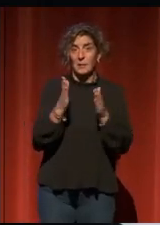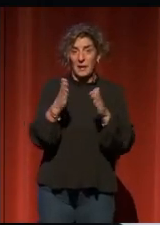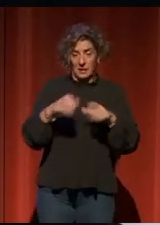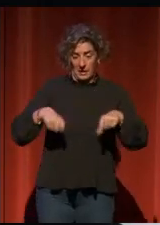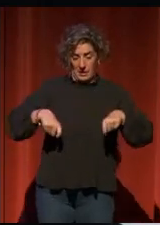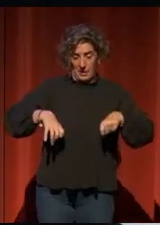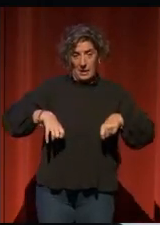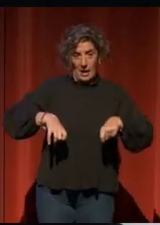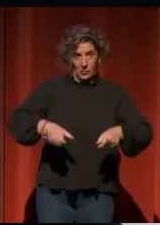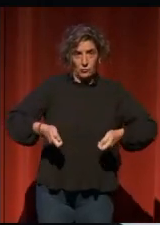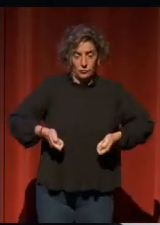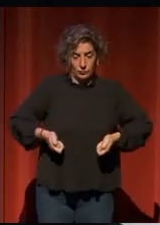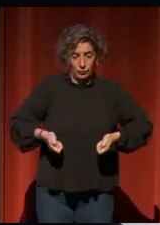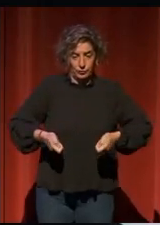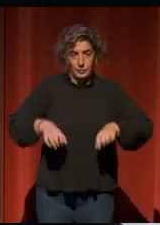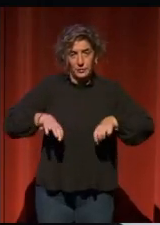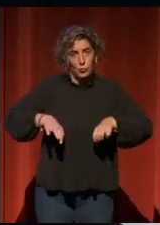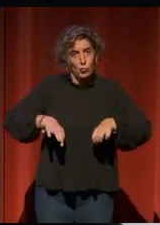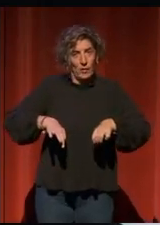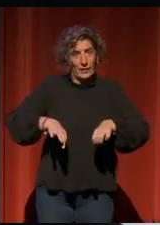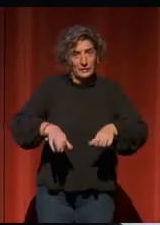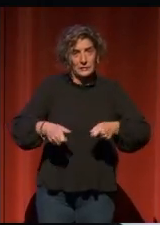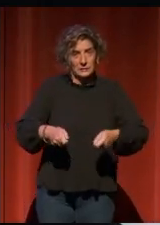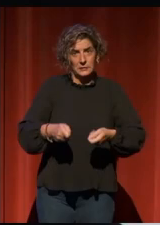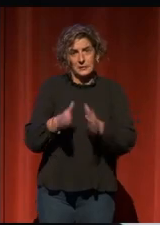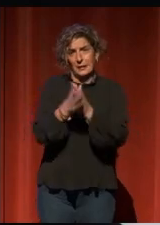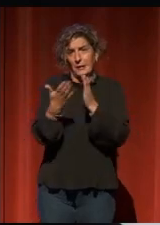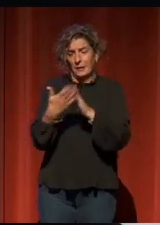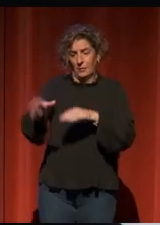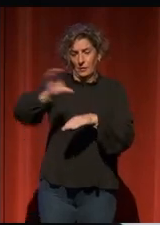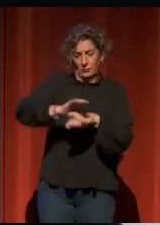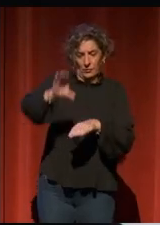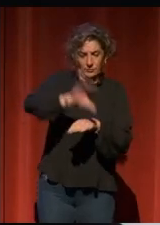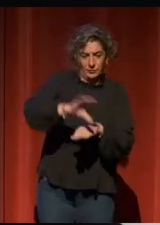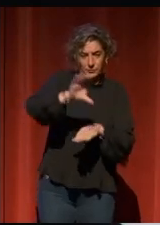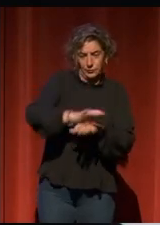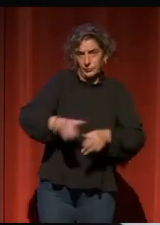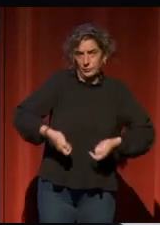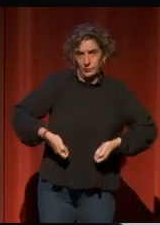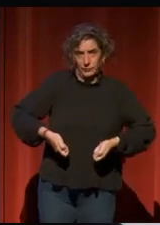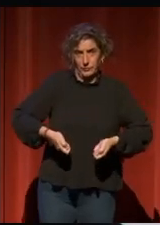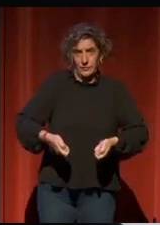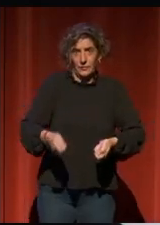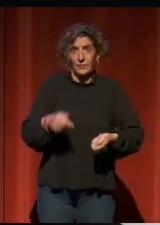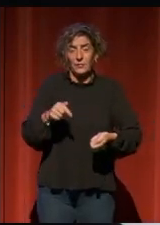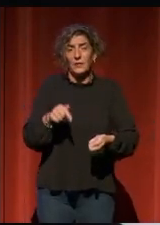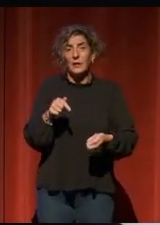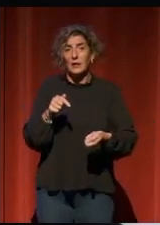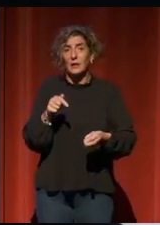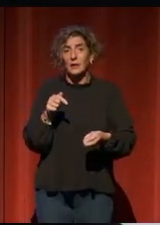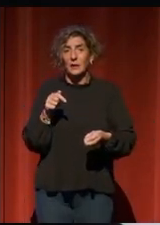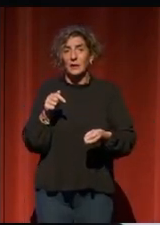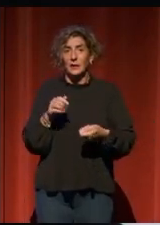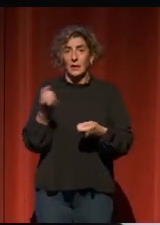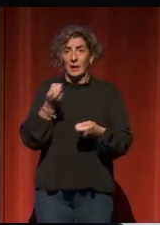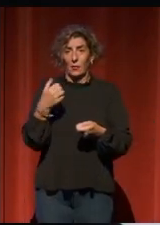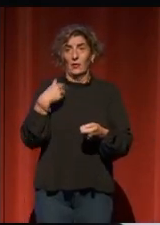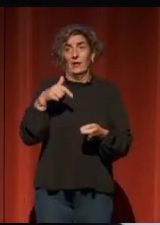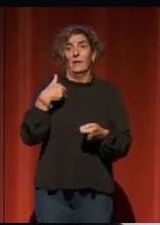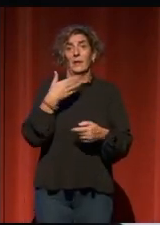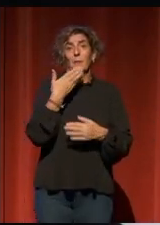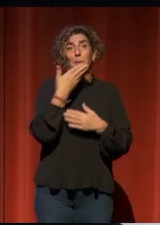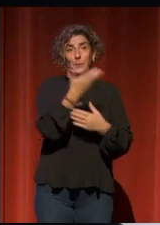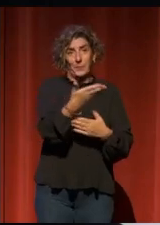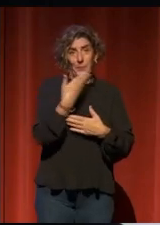ruedas silenciosas, cargados de volúmenes que correspondían a los que habíamos perdido